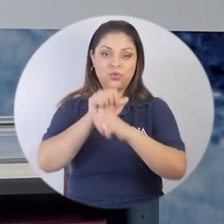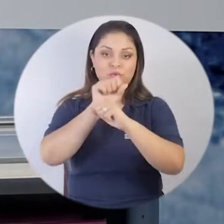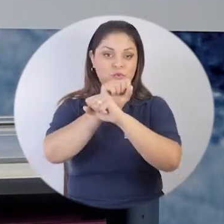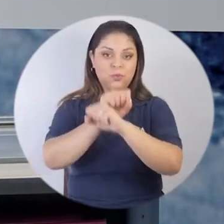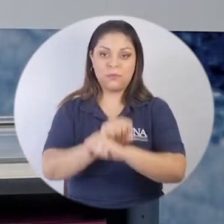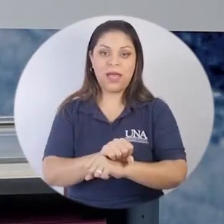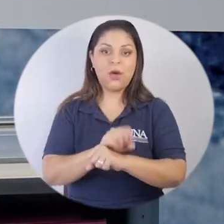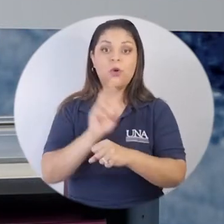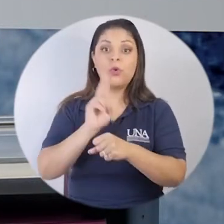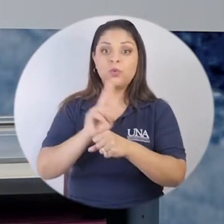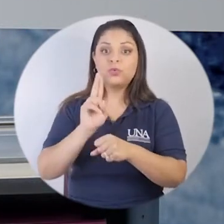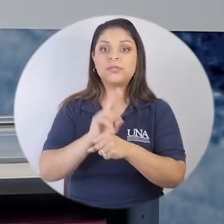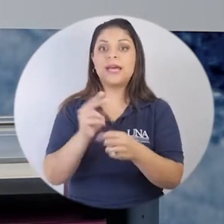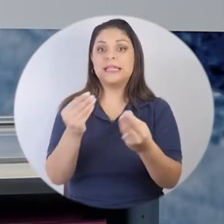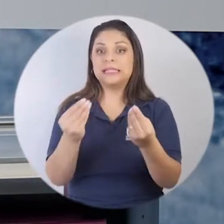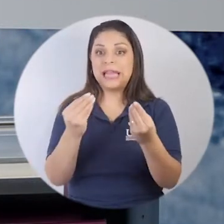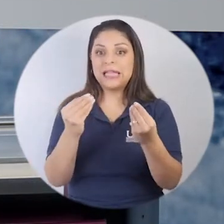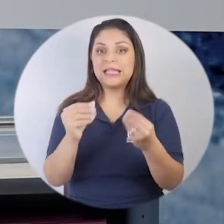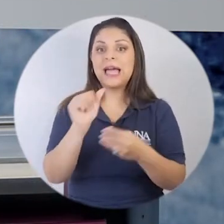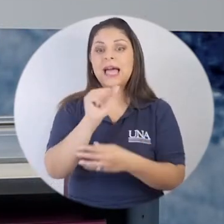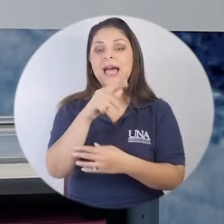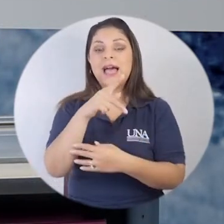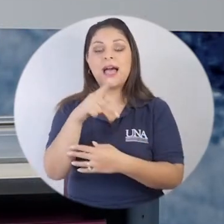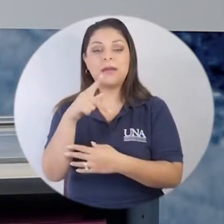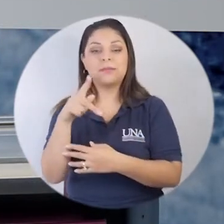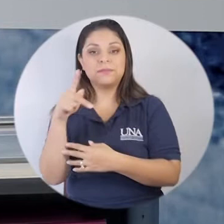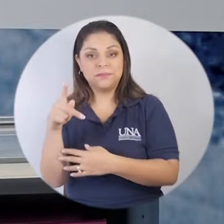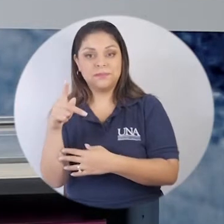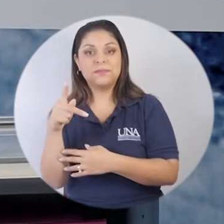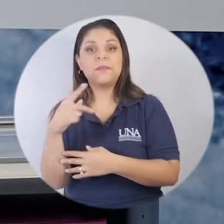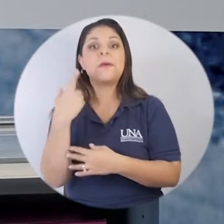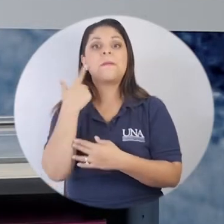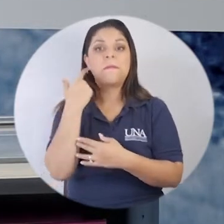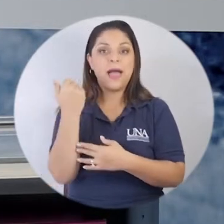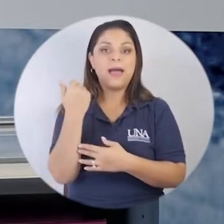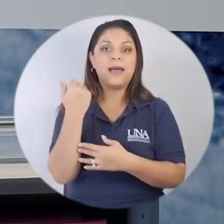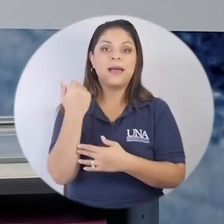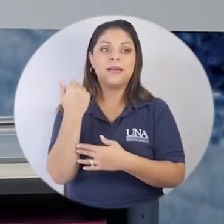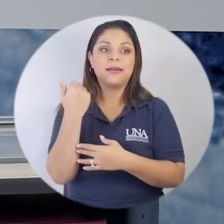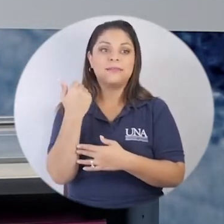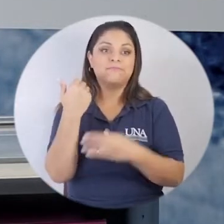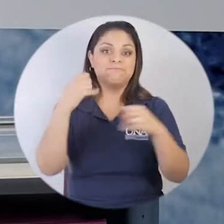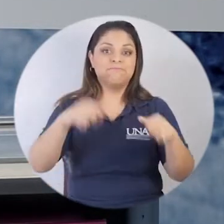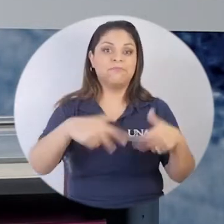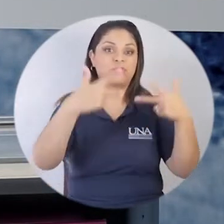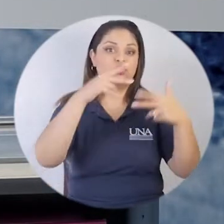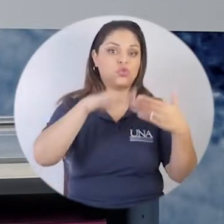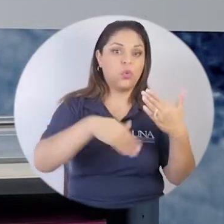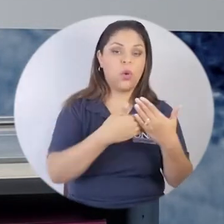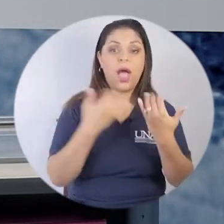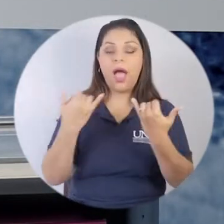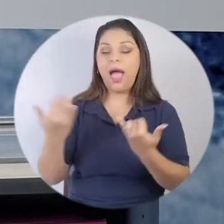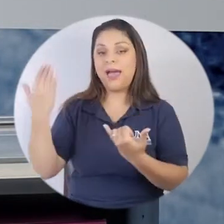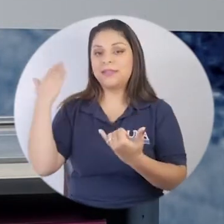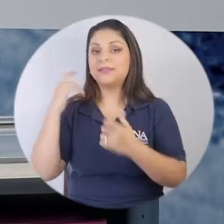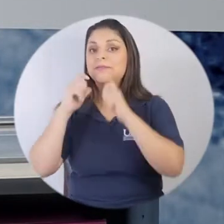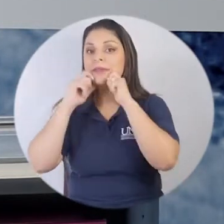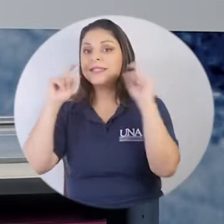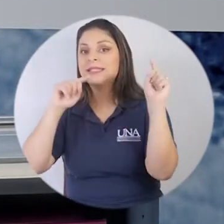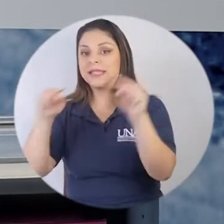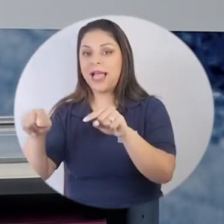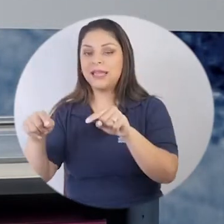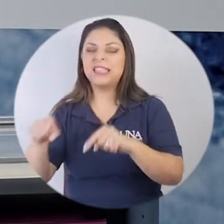a, en muchos casos, a la utilización de tantas aplicaciones y plataformas, ¿verdad? Todo era a nivel presencial y